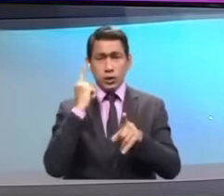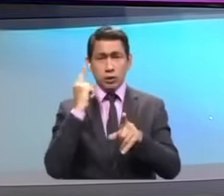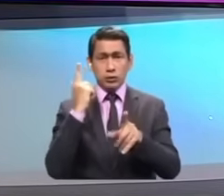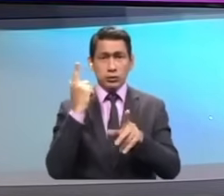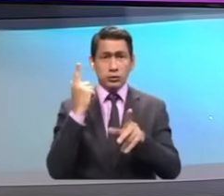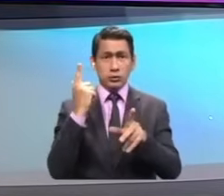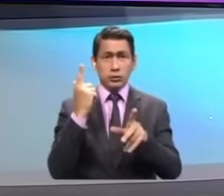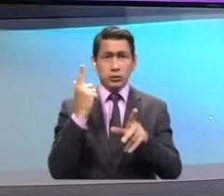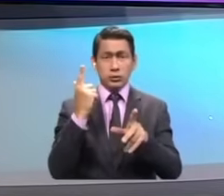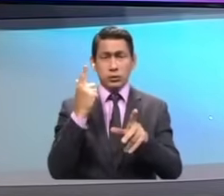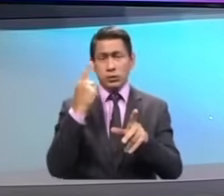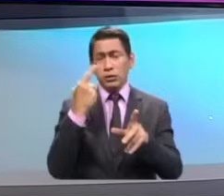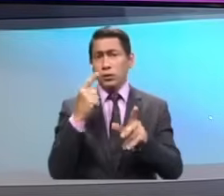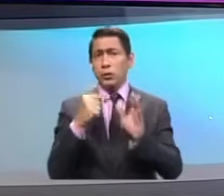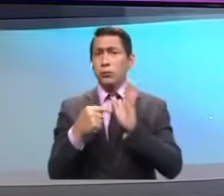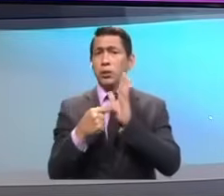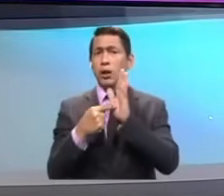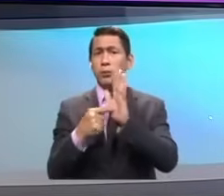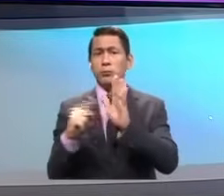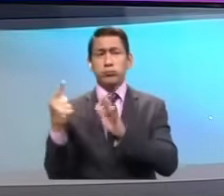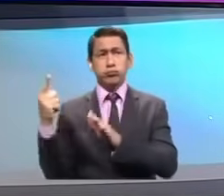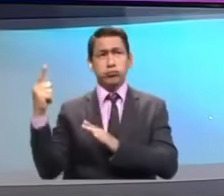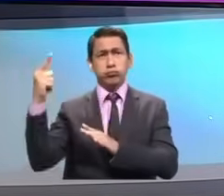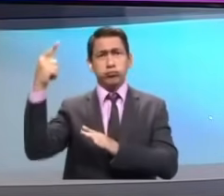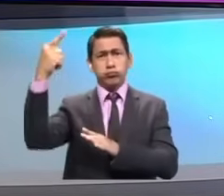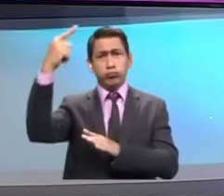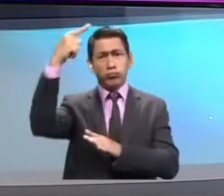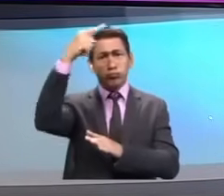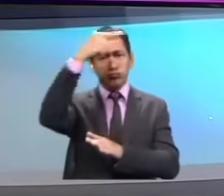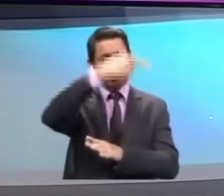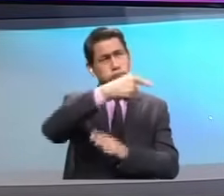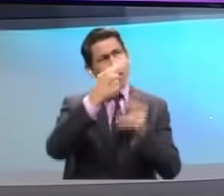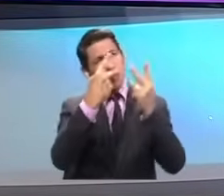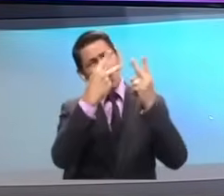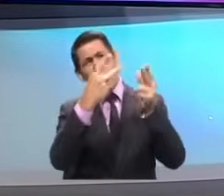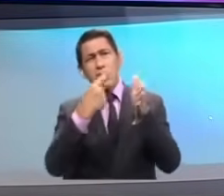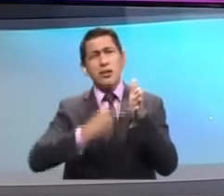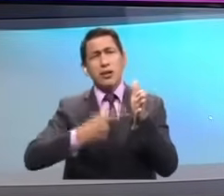un meteorito. La comunidad peninsular espera la opinión de los expertos.